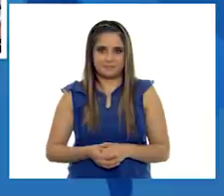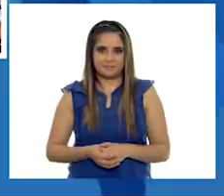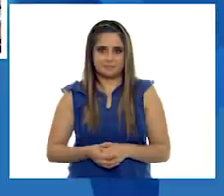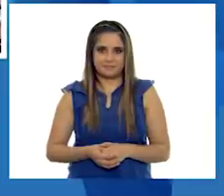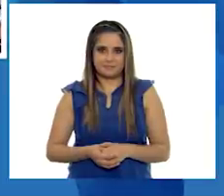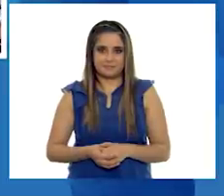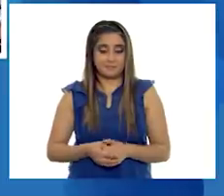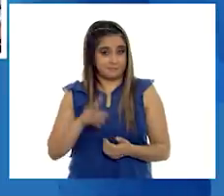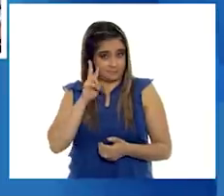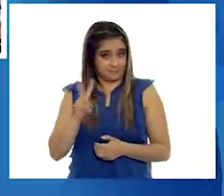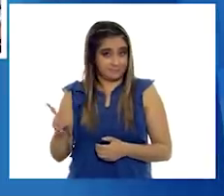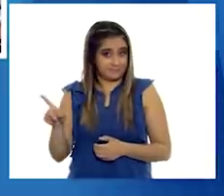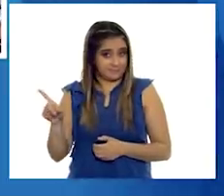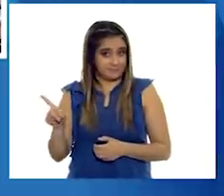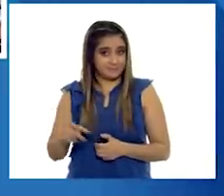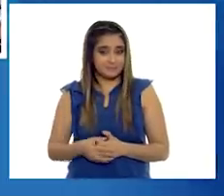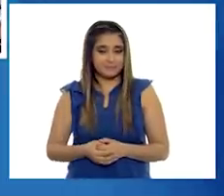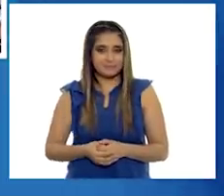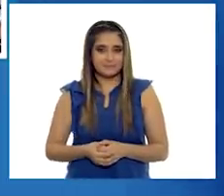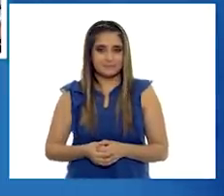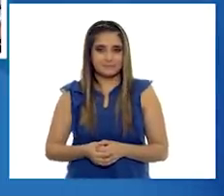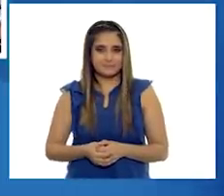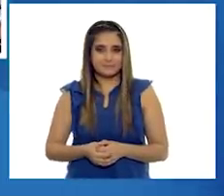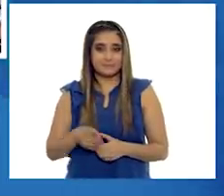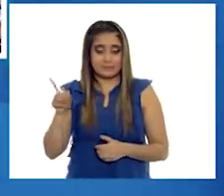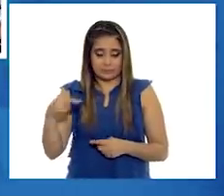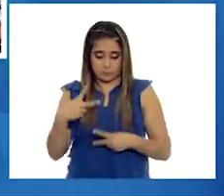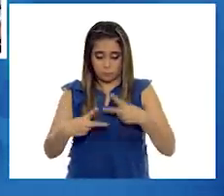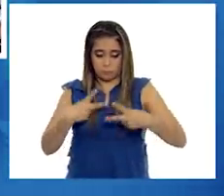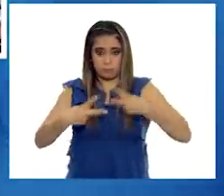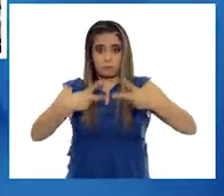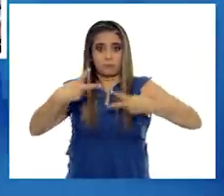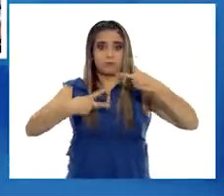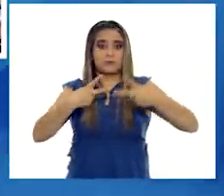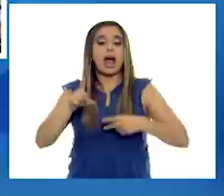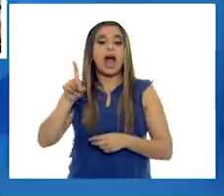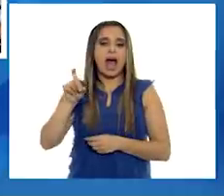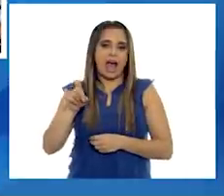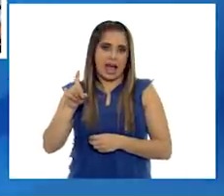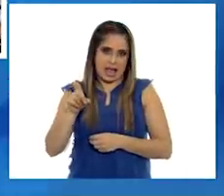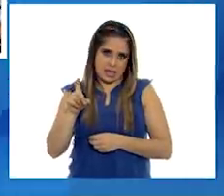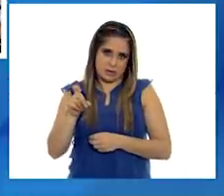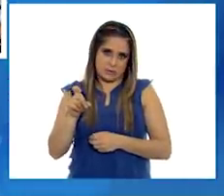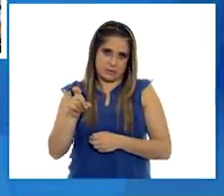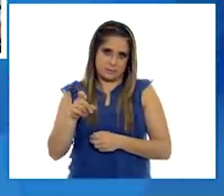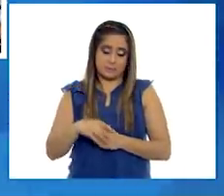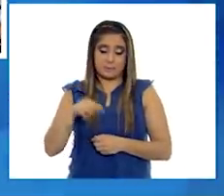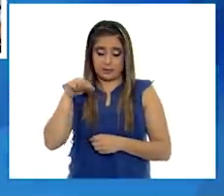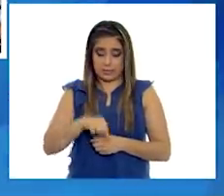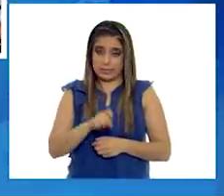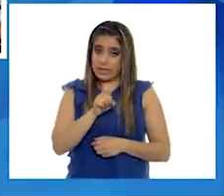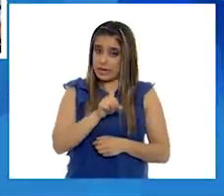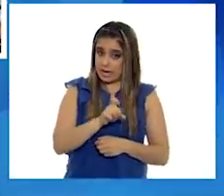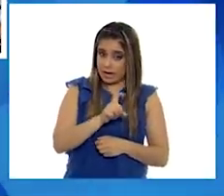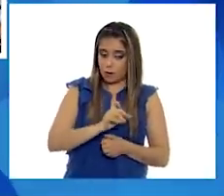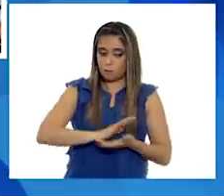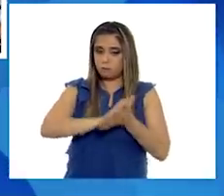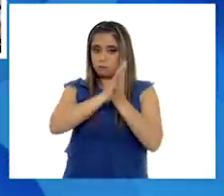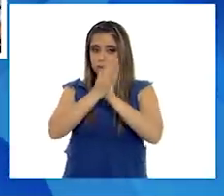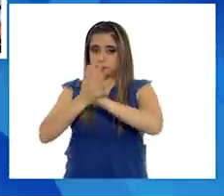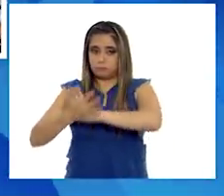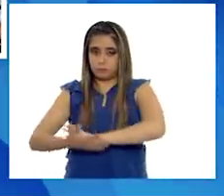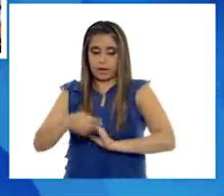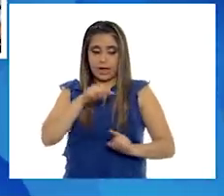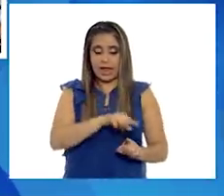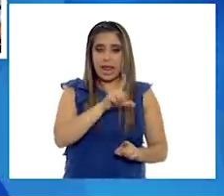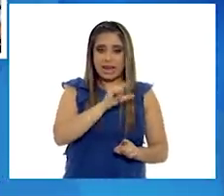¿Lo notaron? Es vapor de agua. Es decir, el agua pasó de un